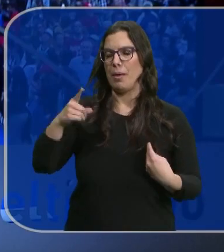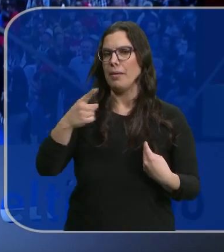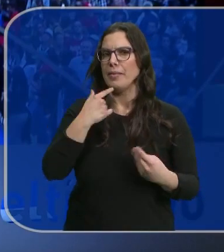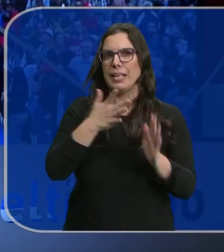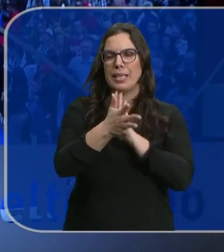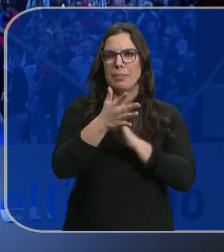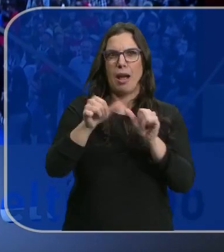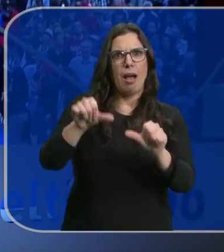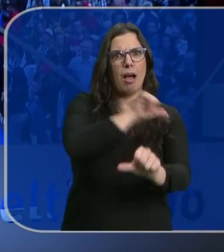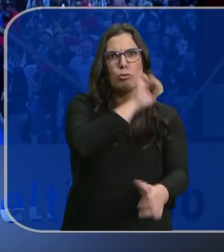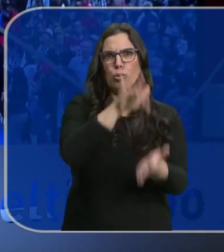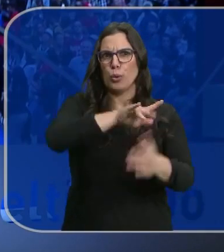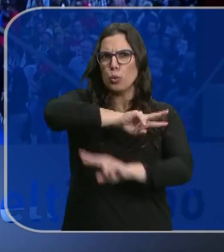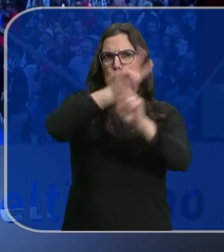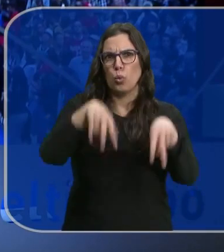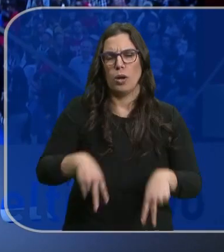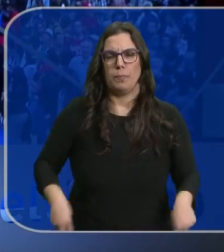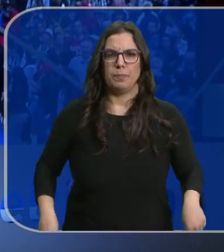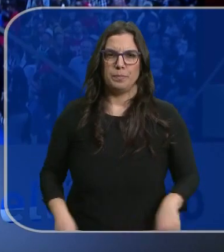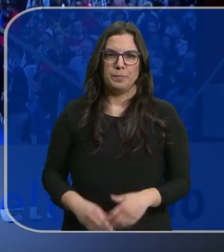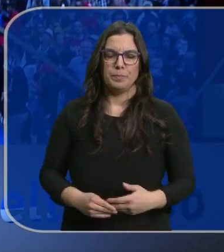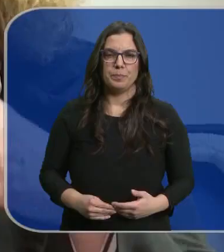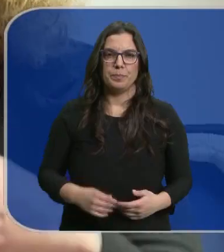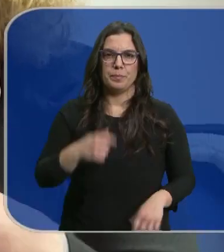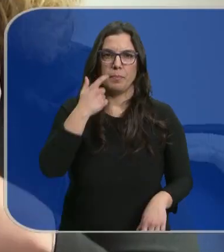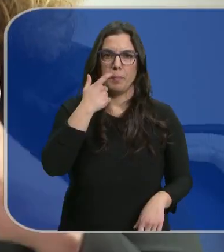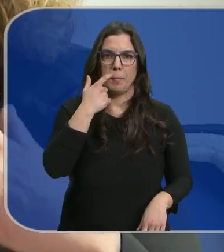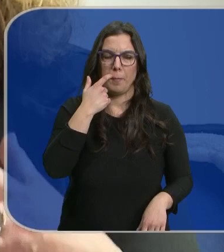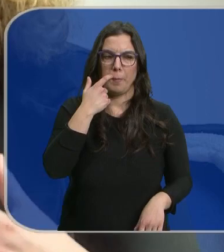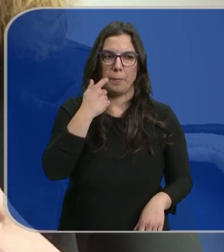insólito de unos hechos sin precedentes en ese país.